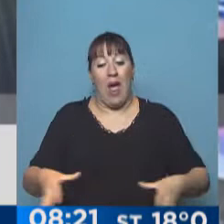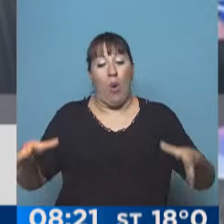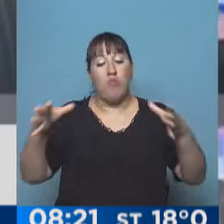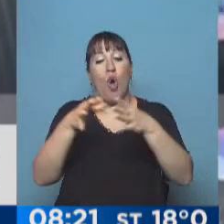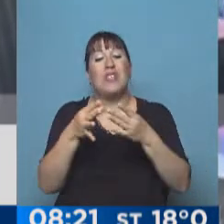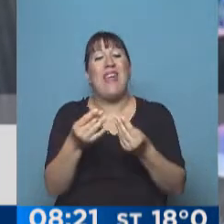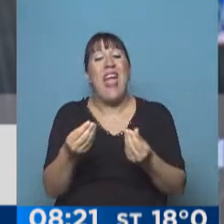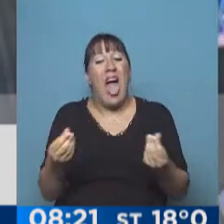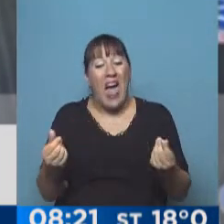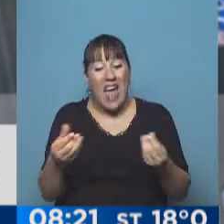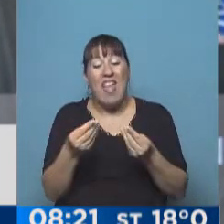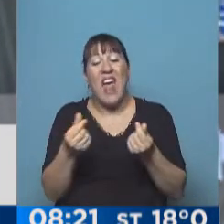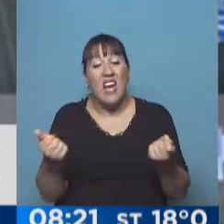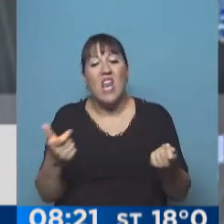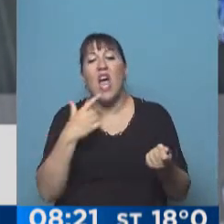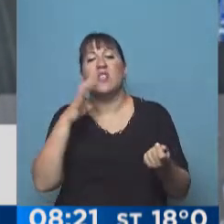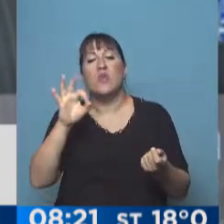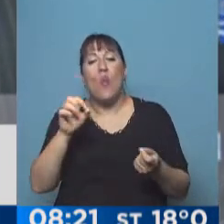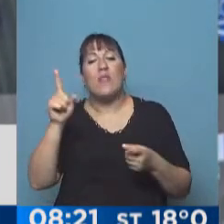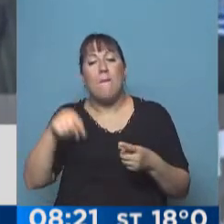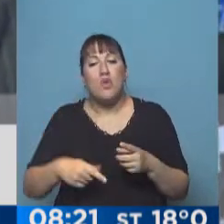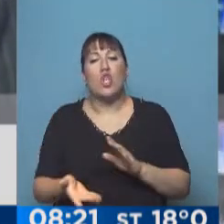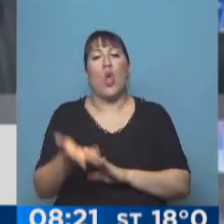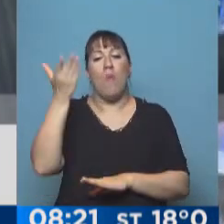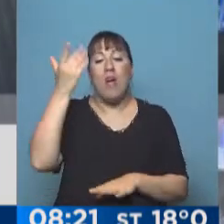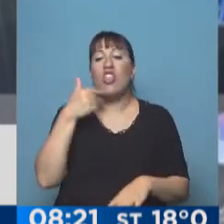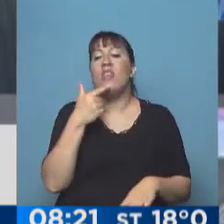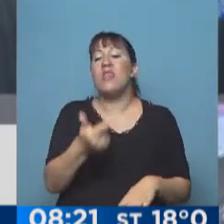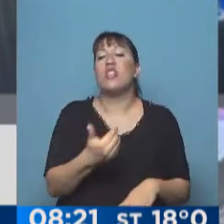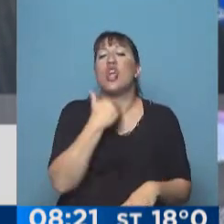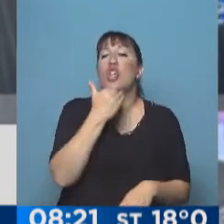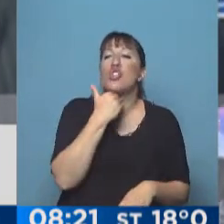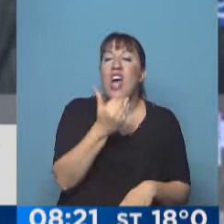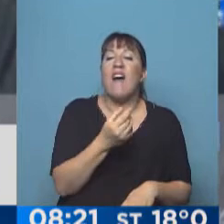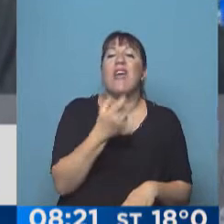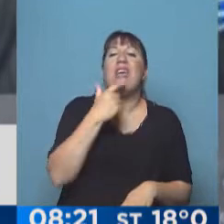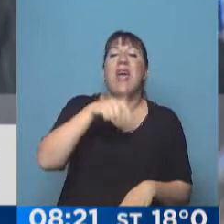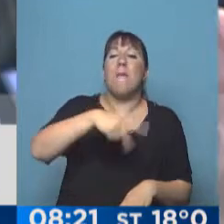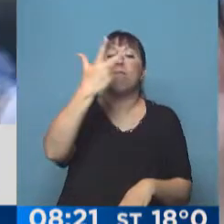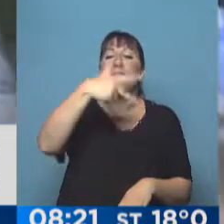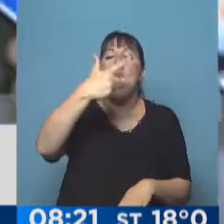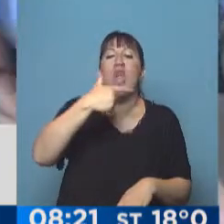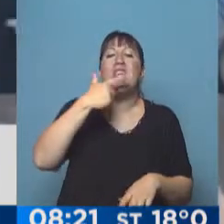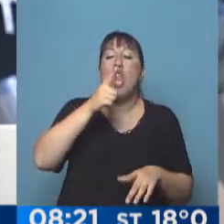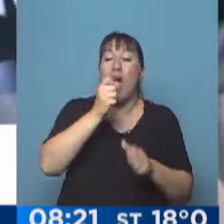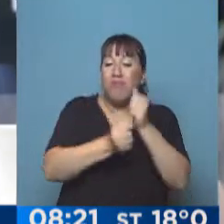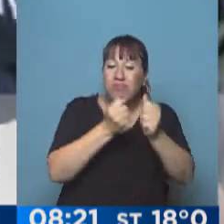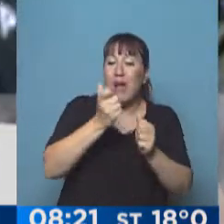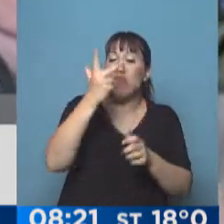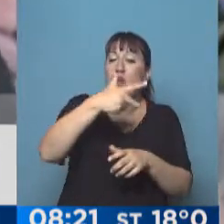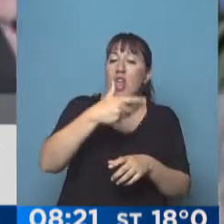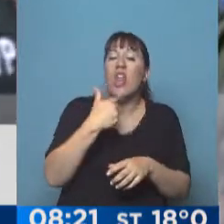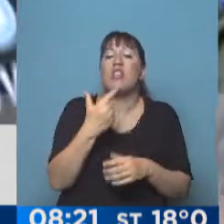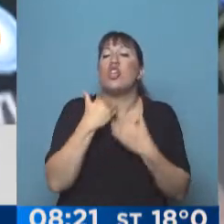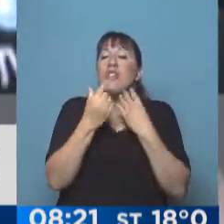ciento de incremento y lo que le dicen desde los molinos es que bueno que no tienen idea de cuál va a ser el valor del dólar en futuro la pregunta qué